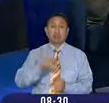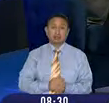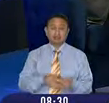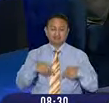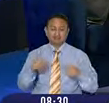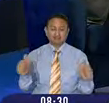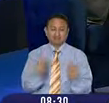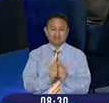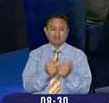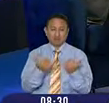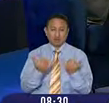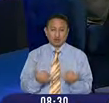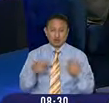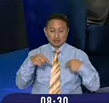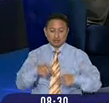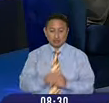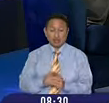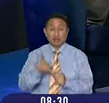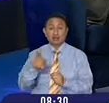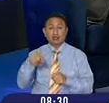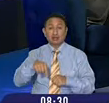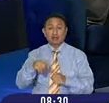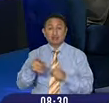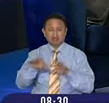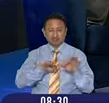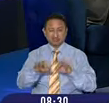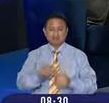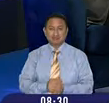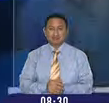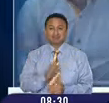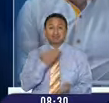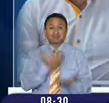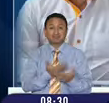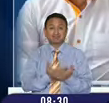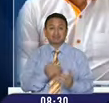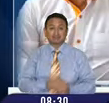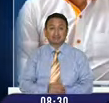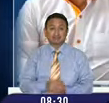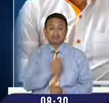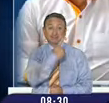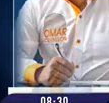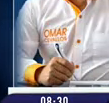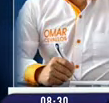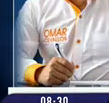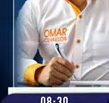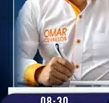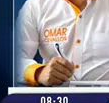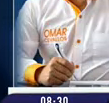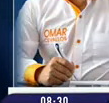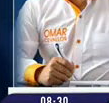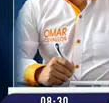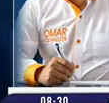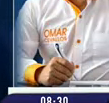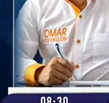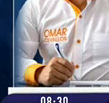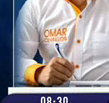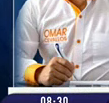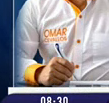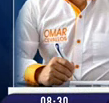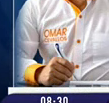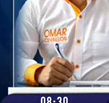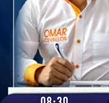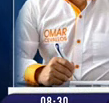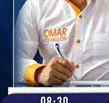nos acompaña el día de hoy. Hoy vamos a hablar un poco de usted, Omar. Gracias Roberto, y muchas gracias por la entrevista. Faltábamos. Santiago